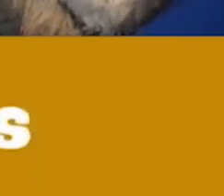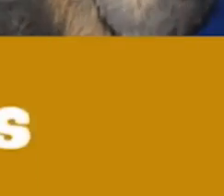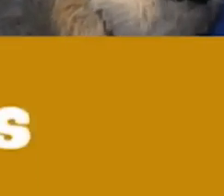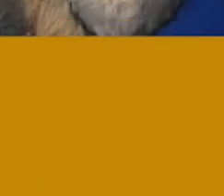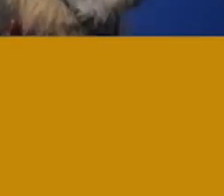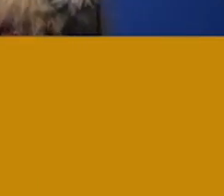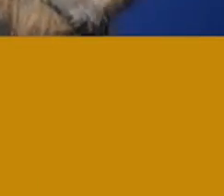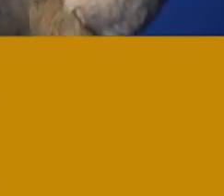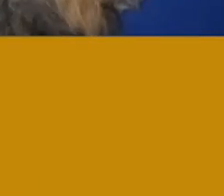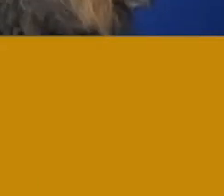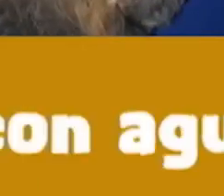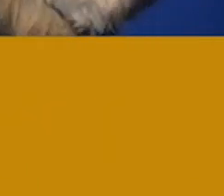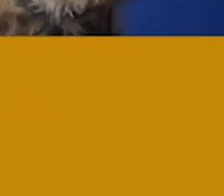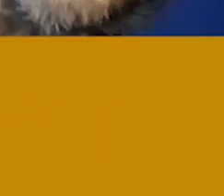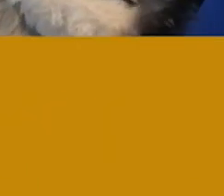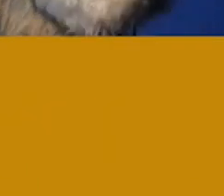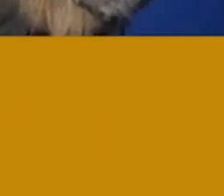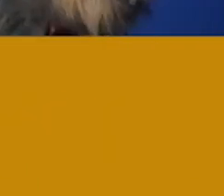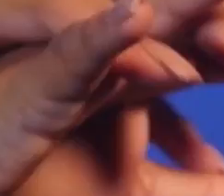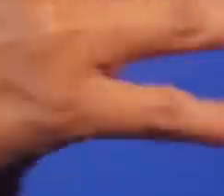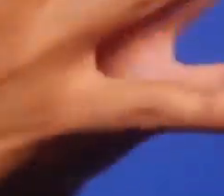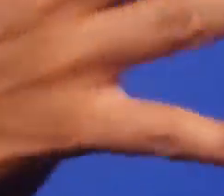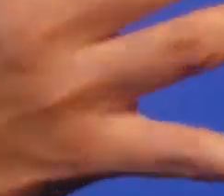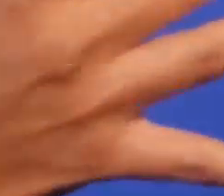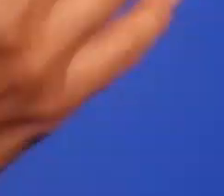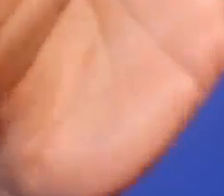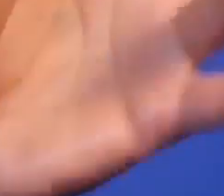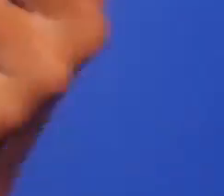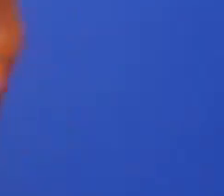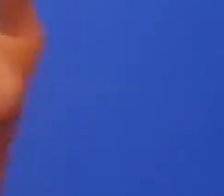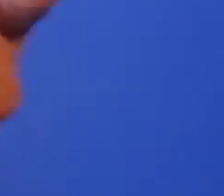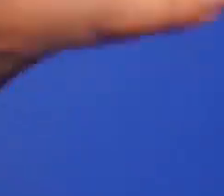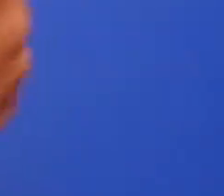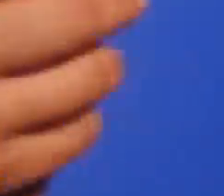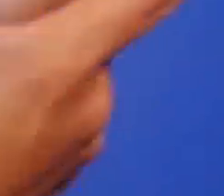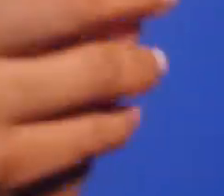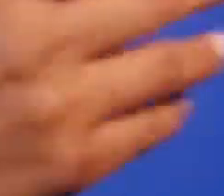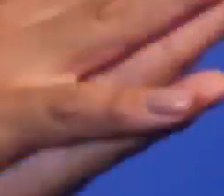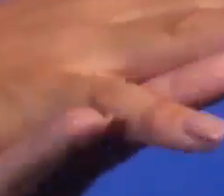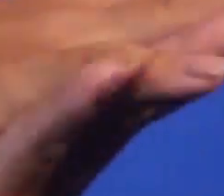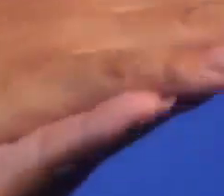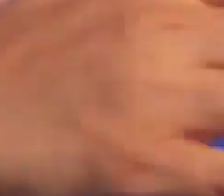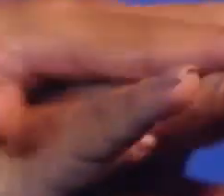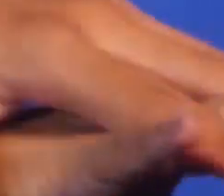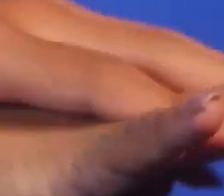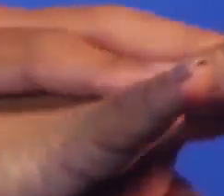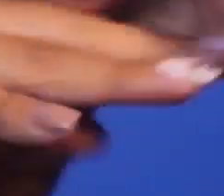los deditos. Con agua y jabón, con agua y jabón. Me lavo las manos con agua y jabón.